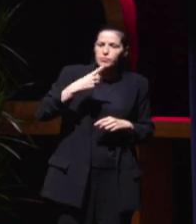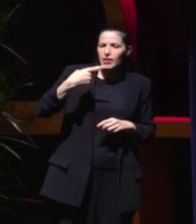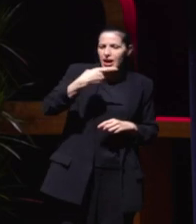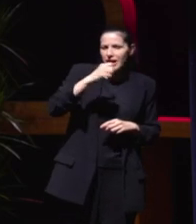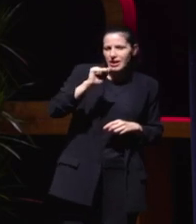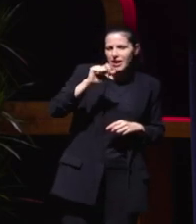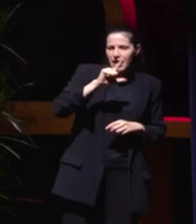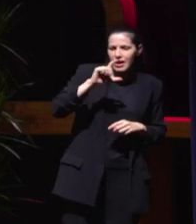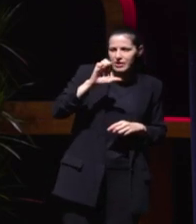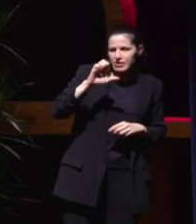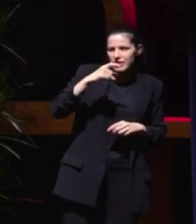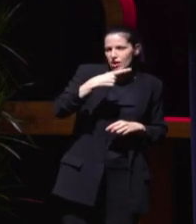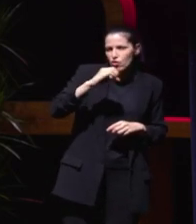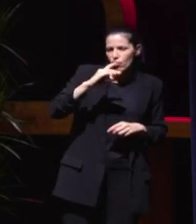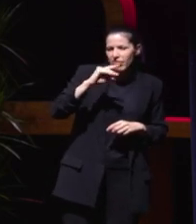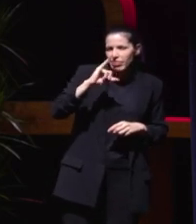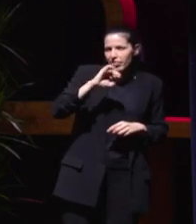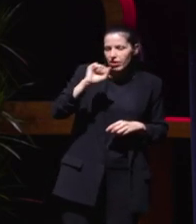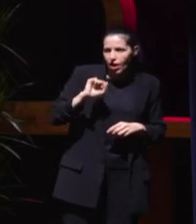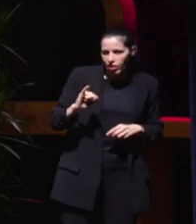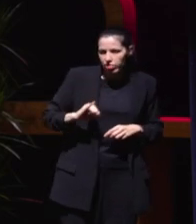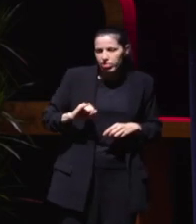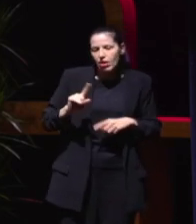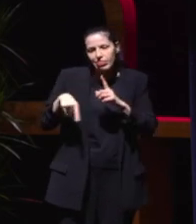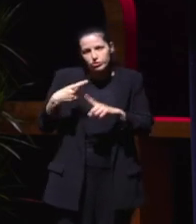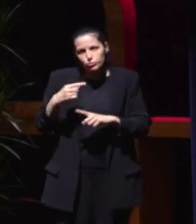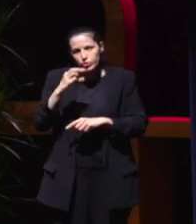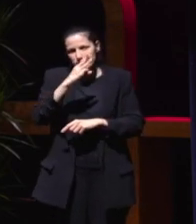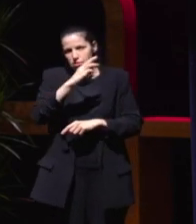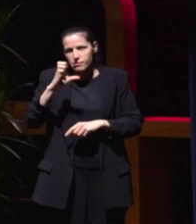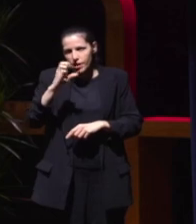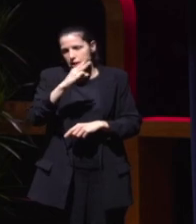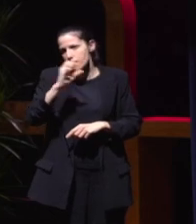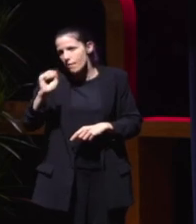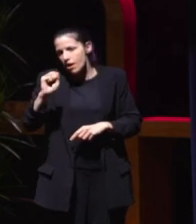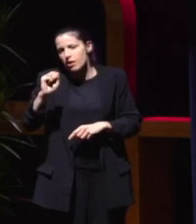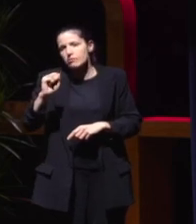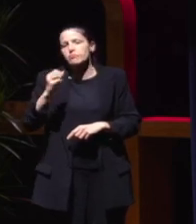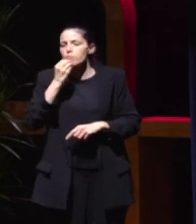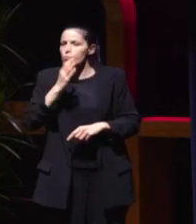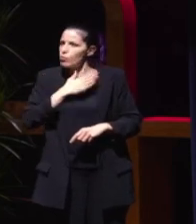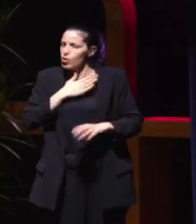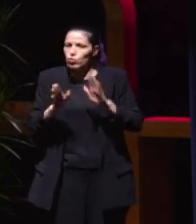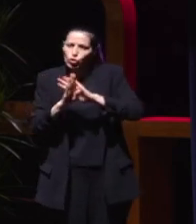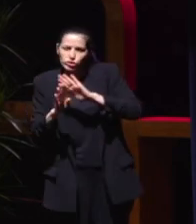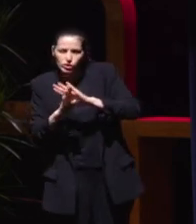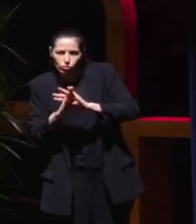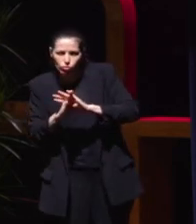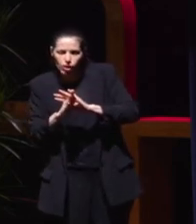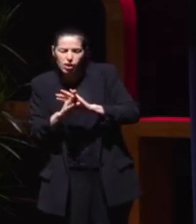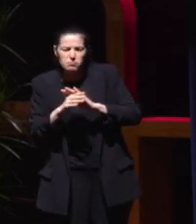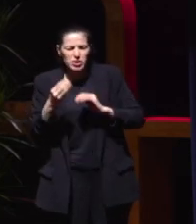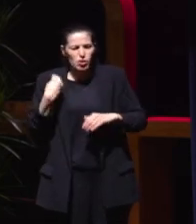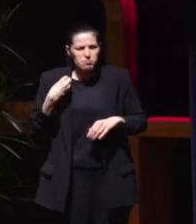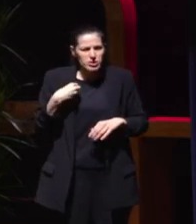tal Pero ahora Bueno lo mantiene cuando en este periódico se han echado y se echan a columnistas